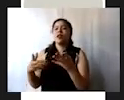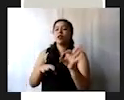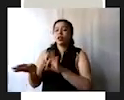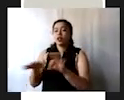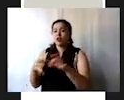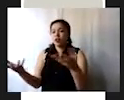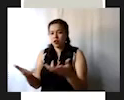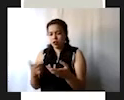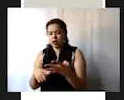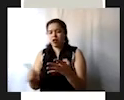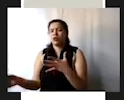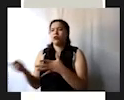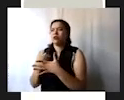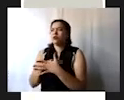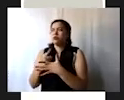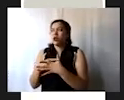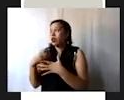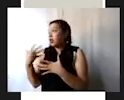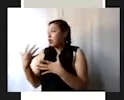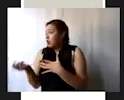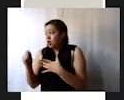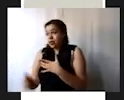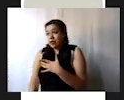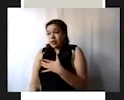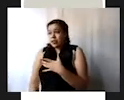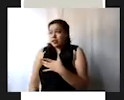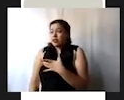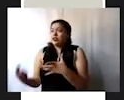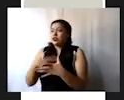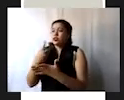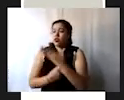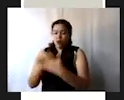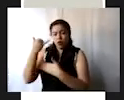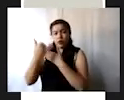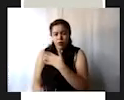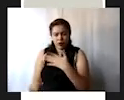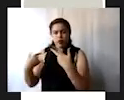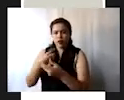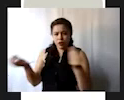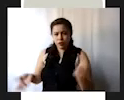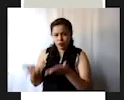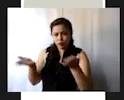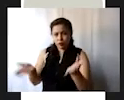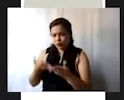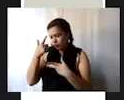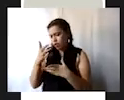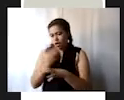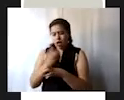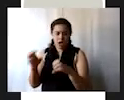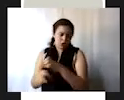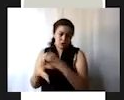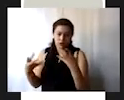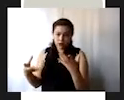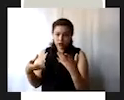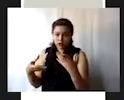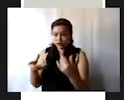empleo? ¿Estoy aportando a través de los proyectos a favor de ciertas causas de